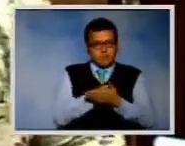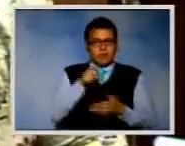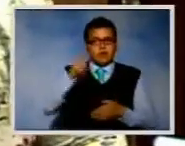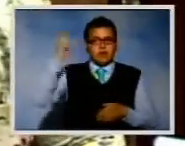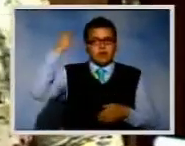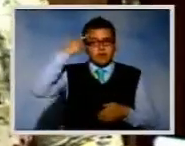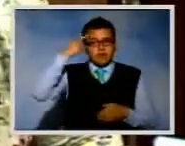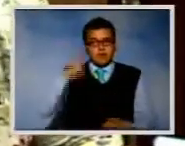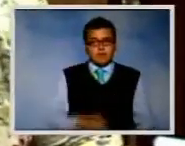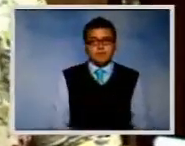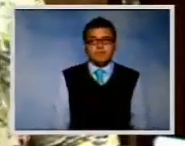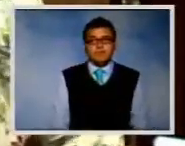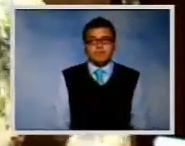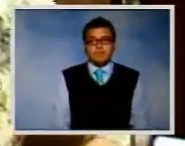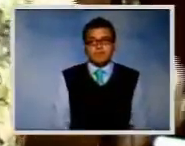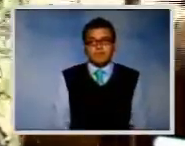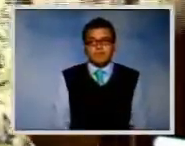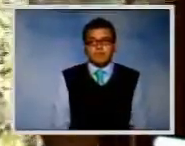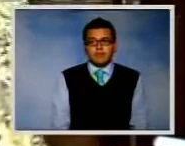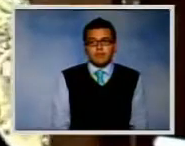Gobierno...